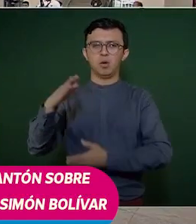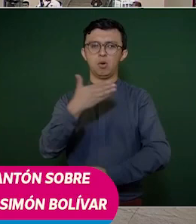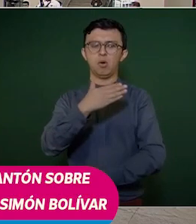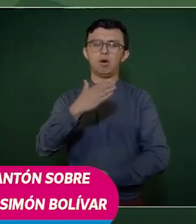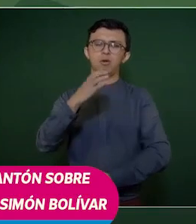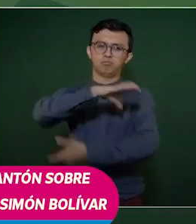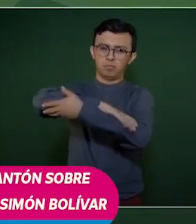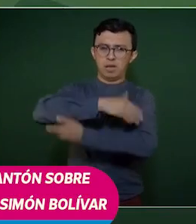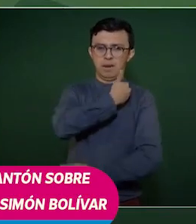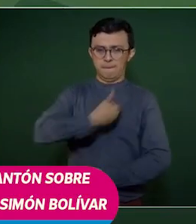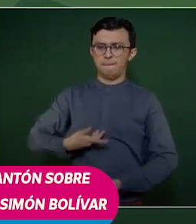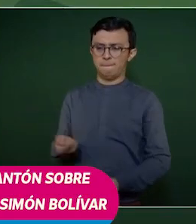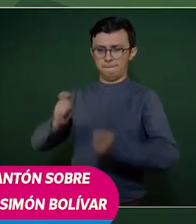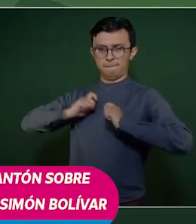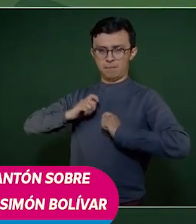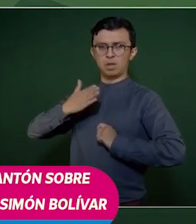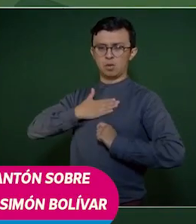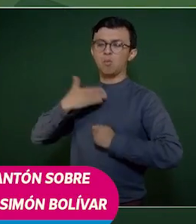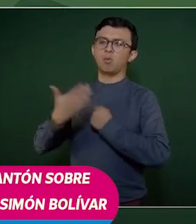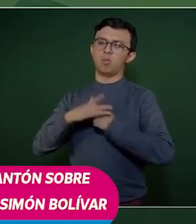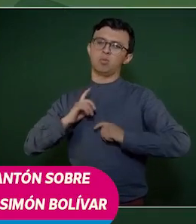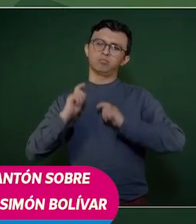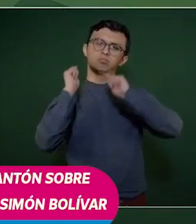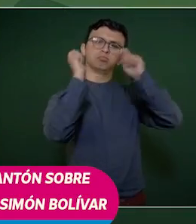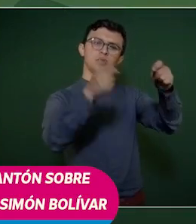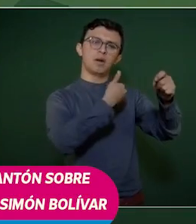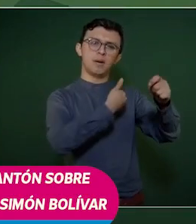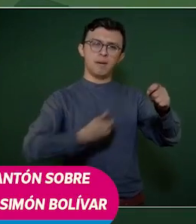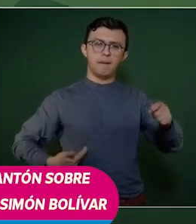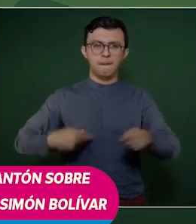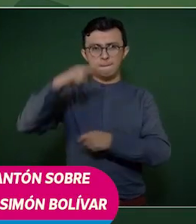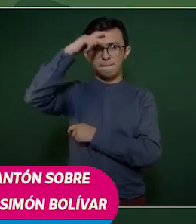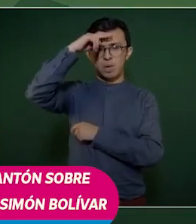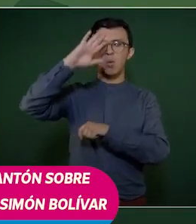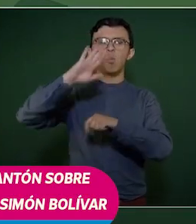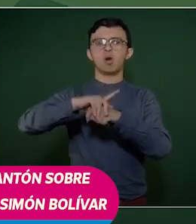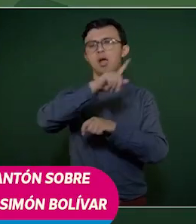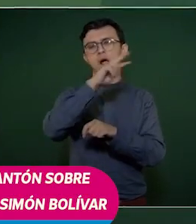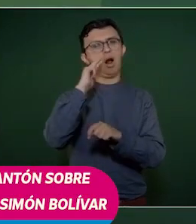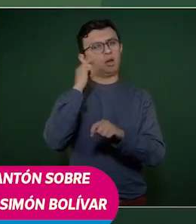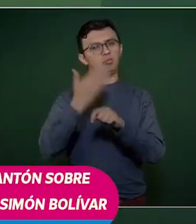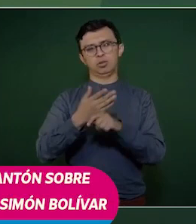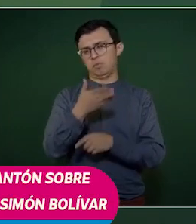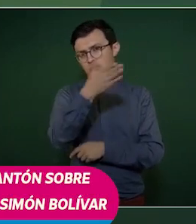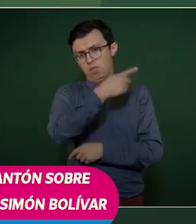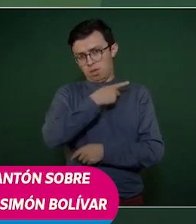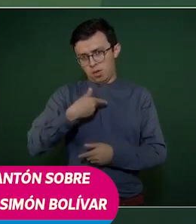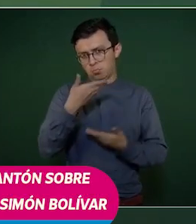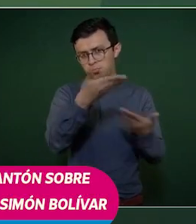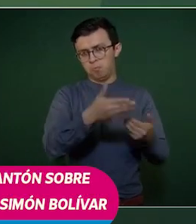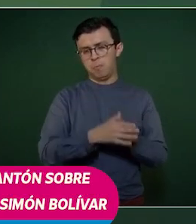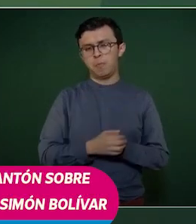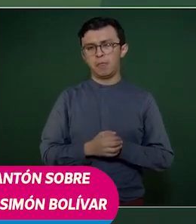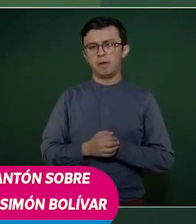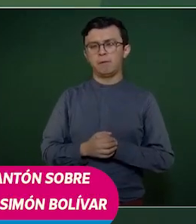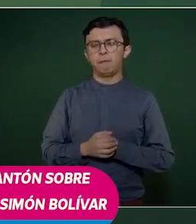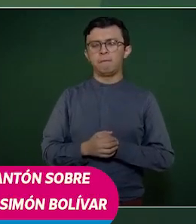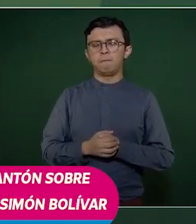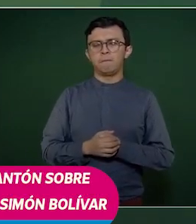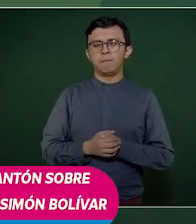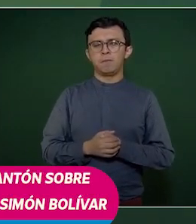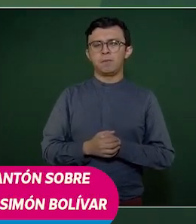entregar al presidente del Perú, porque a él le corresponde. Como